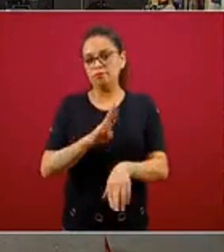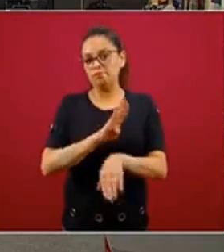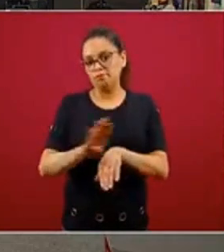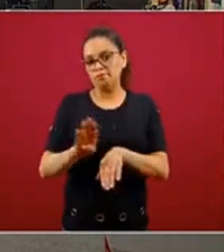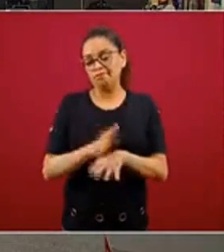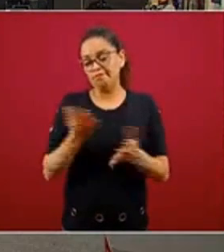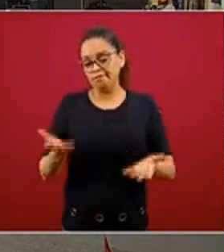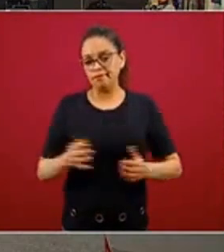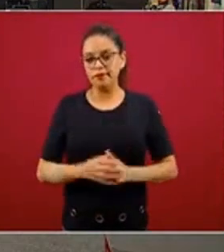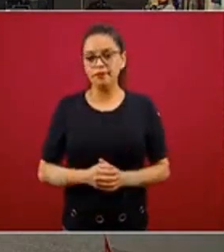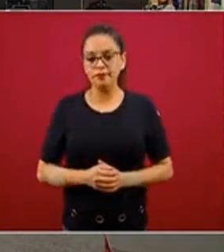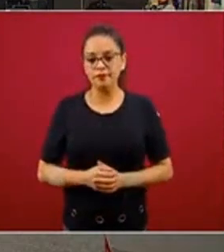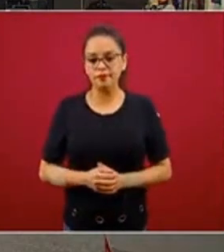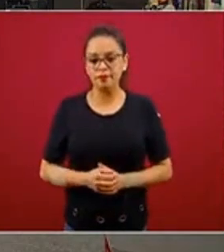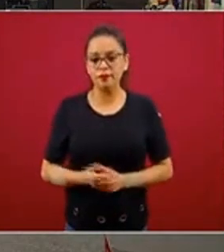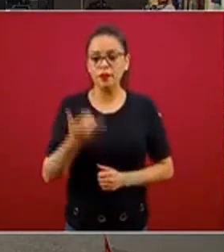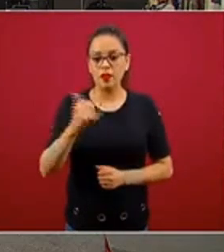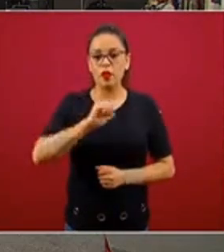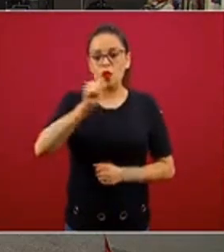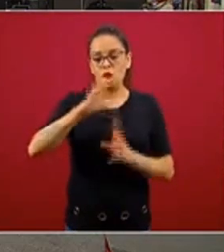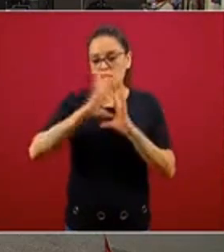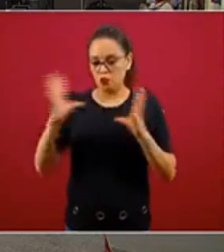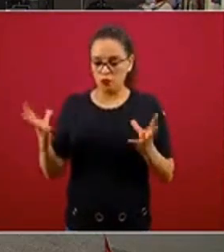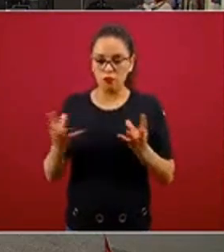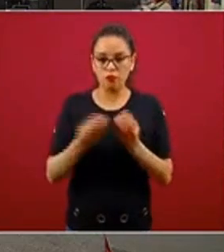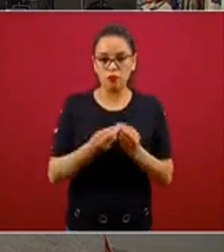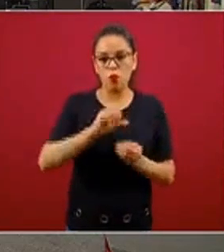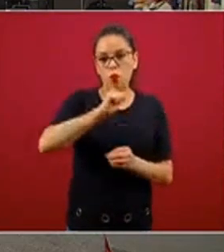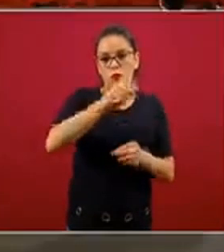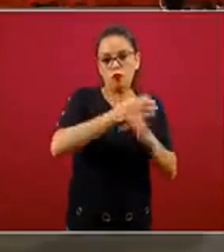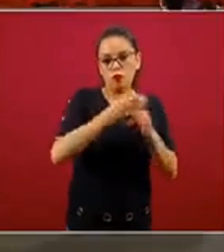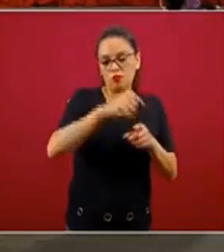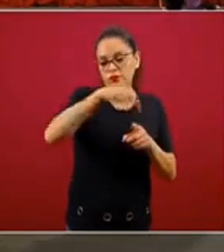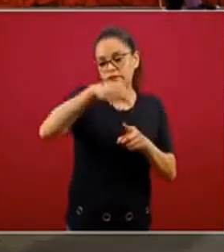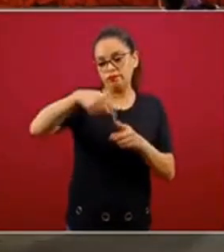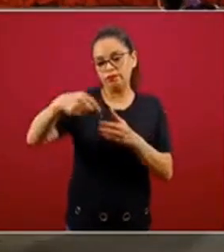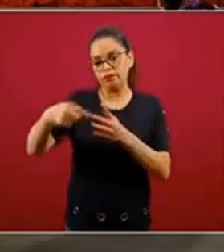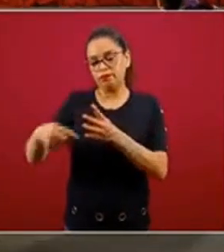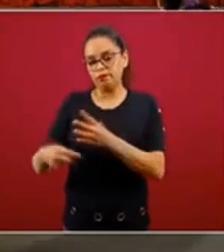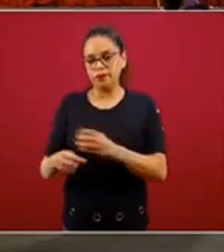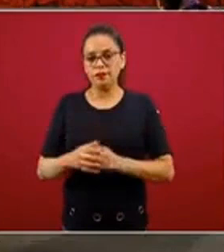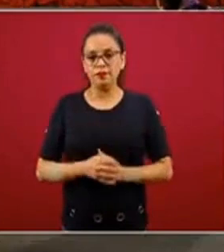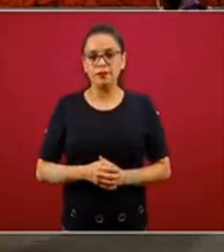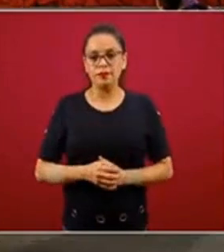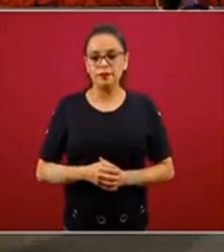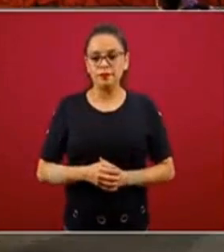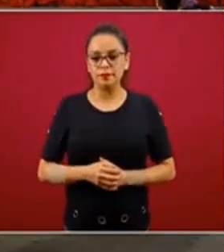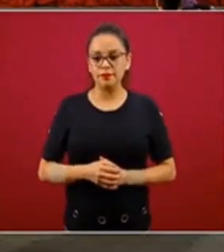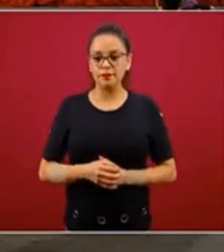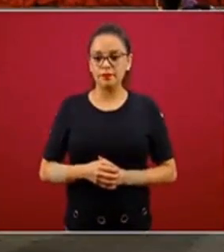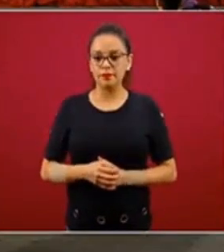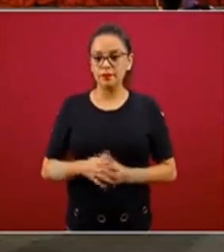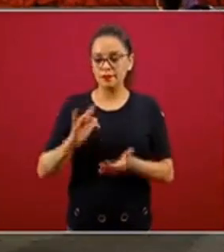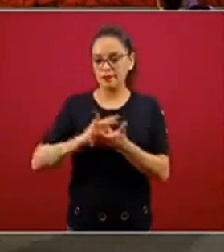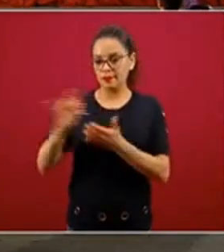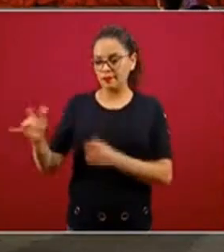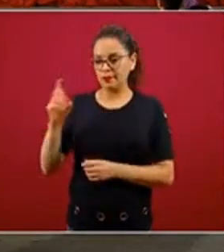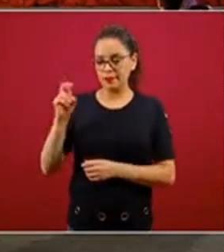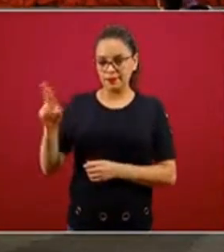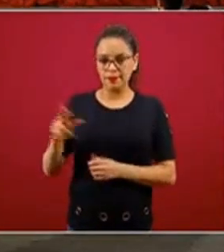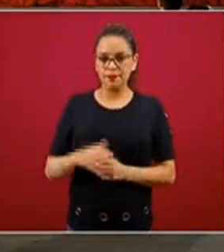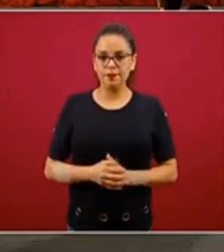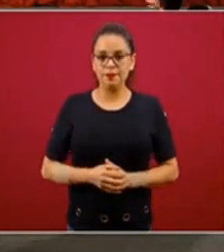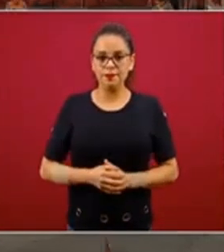acompañando algunas otras cosas. Gracias, doctor. Fernanda, usted y usted.